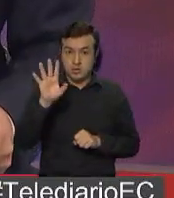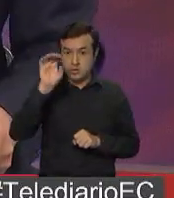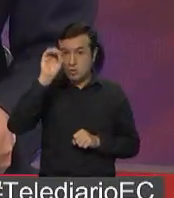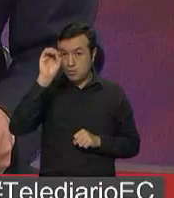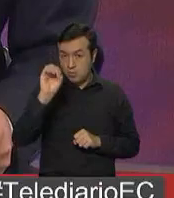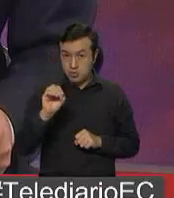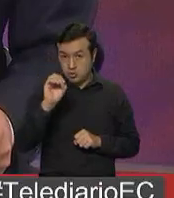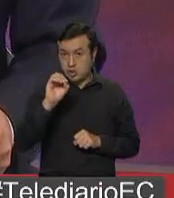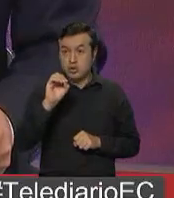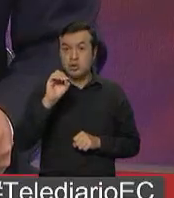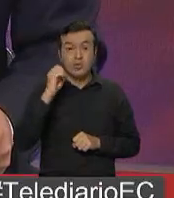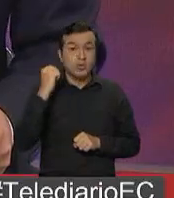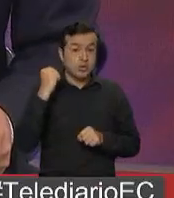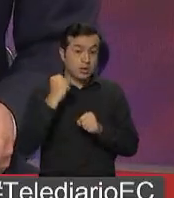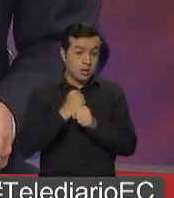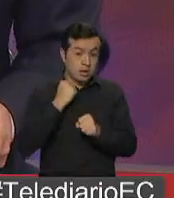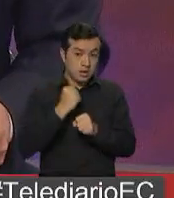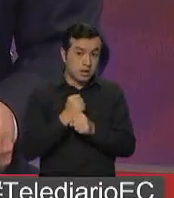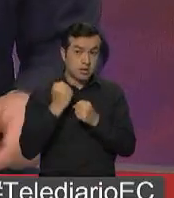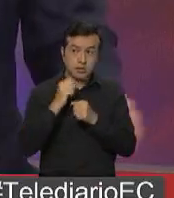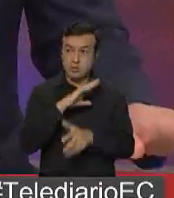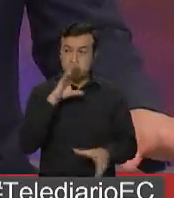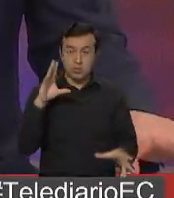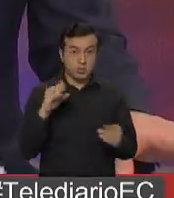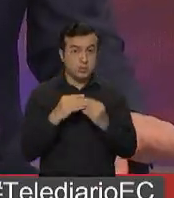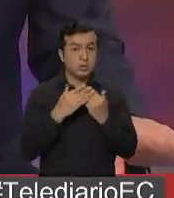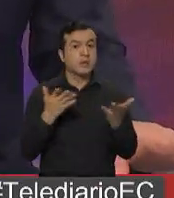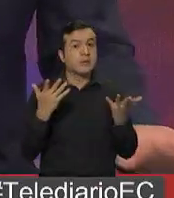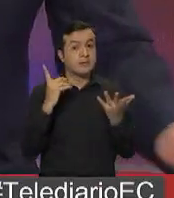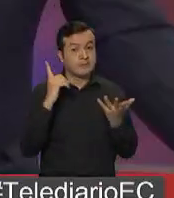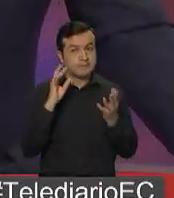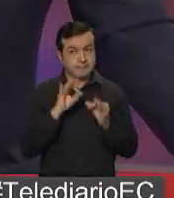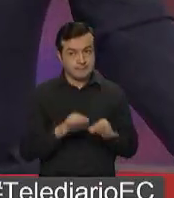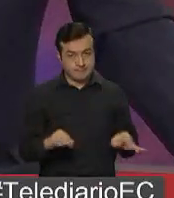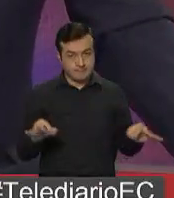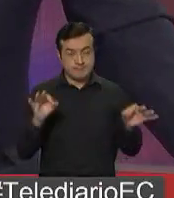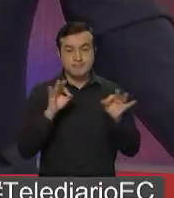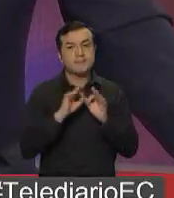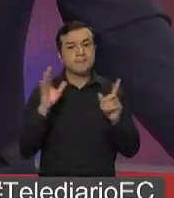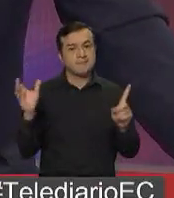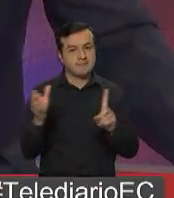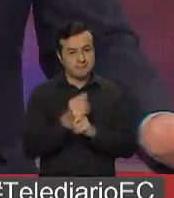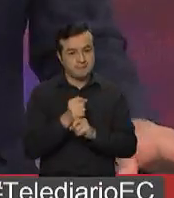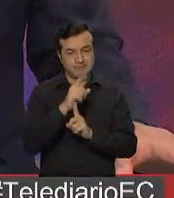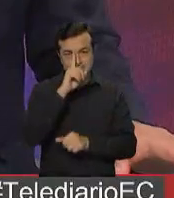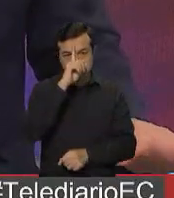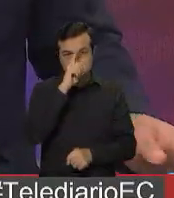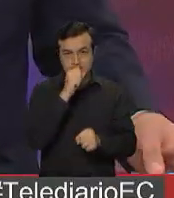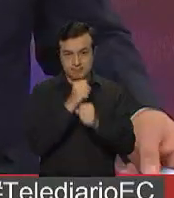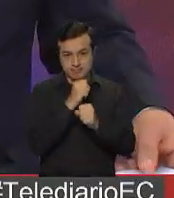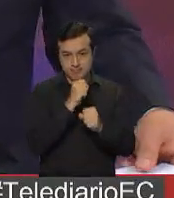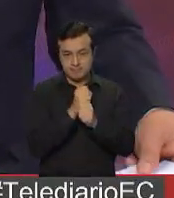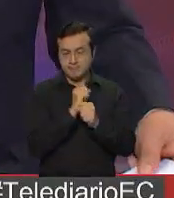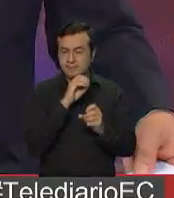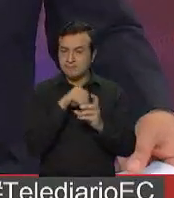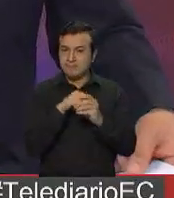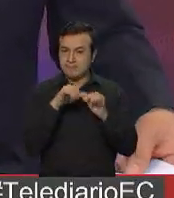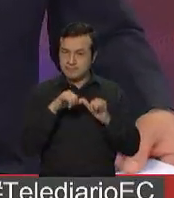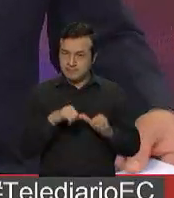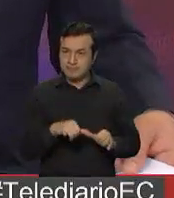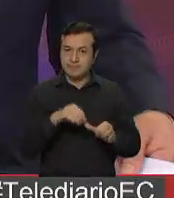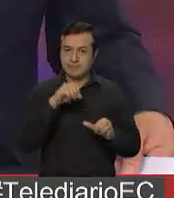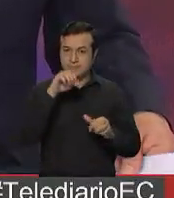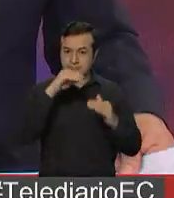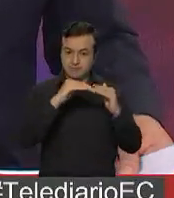93.5% de avance en su obra total. Muy importante y muchos éxitos también a los trabajadores que tienen que estar en